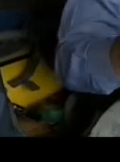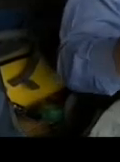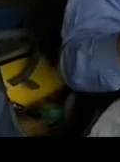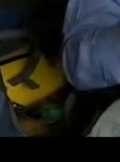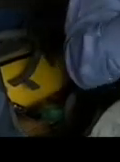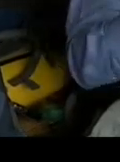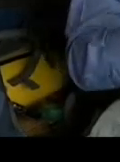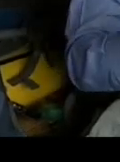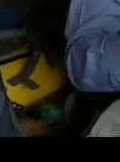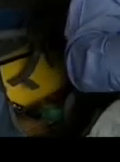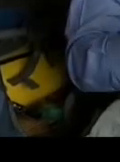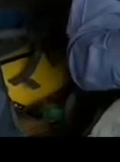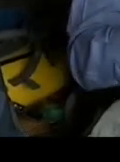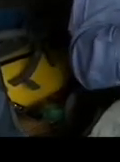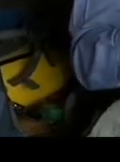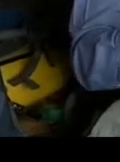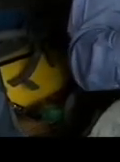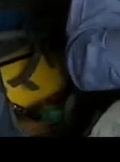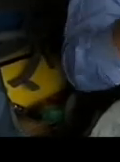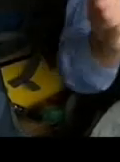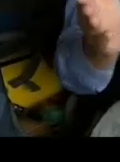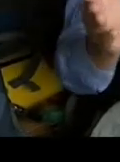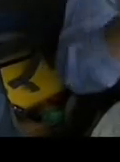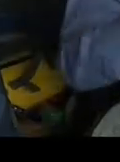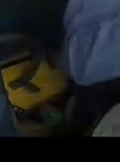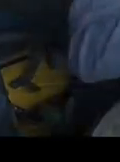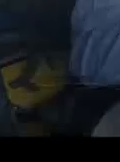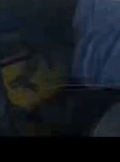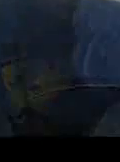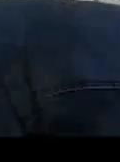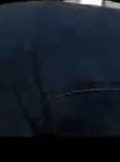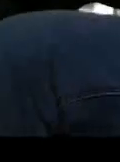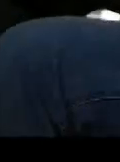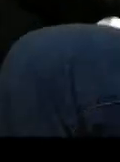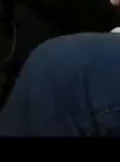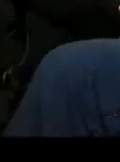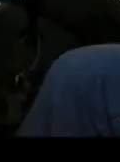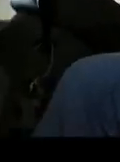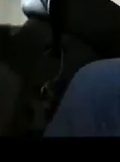una sanción privativa de su libertad de 3 a 6 meses.